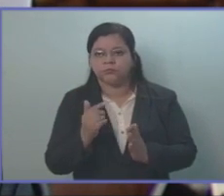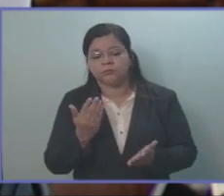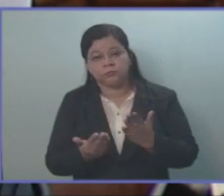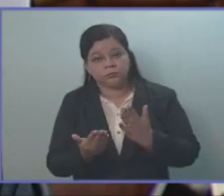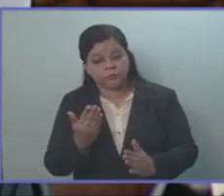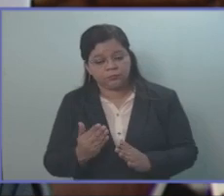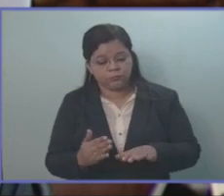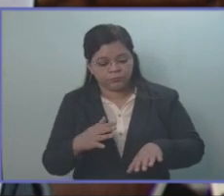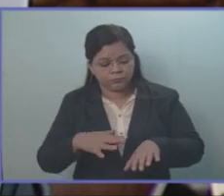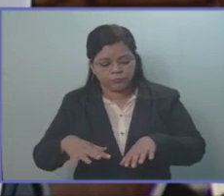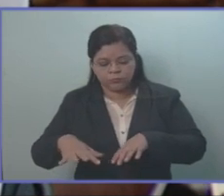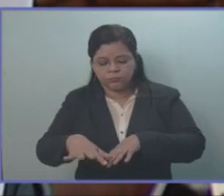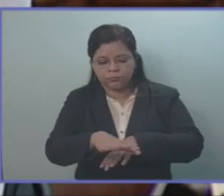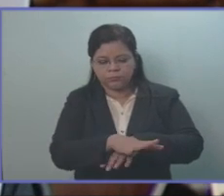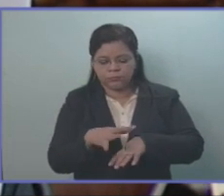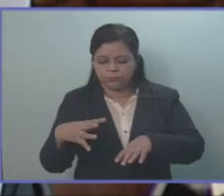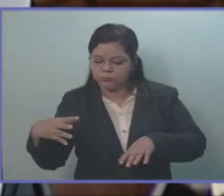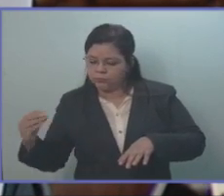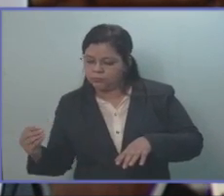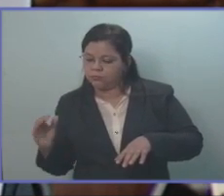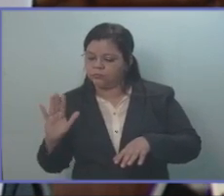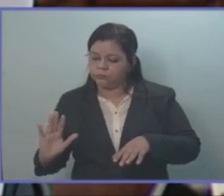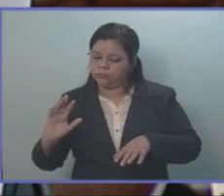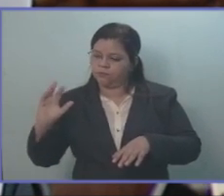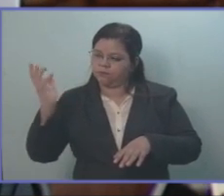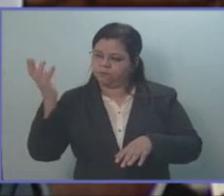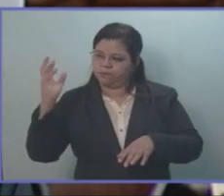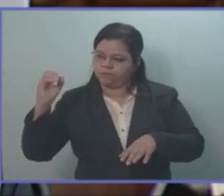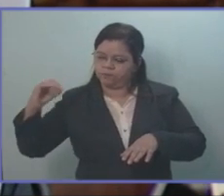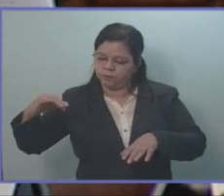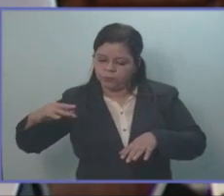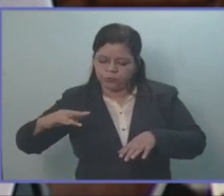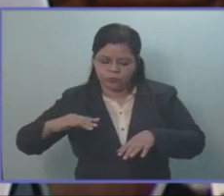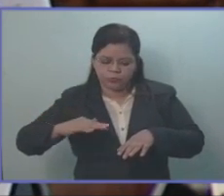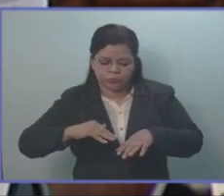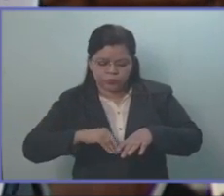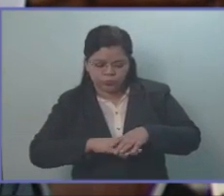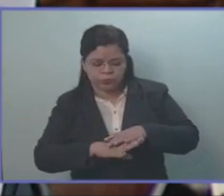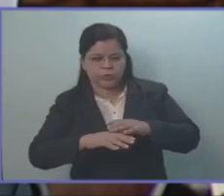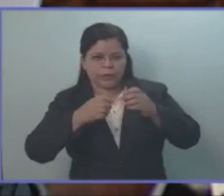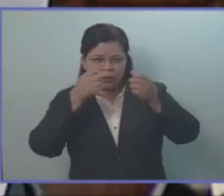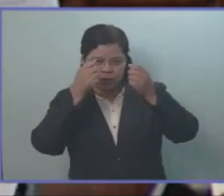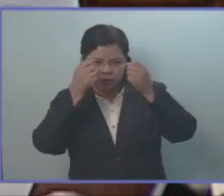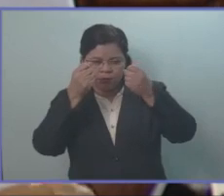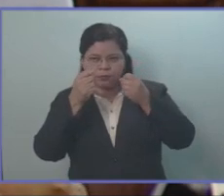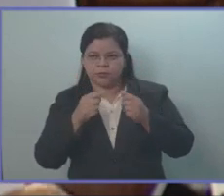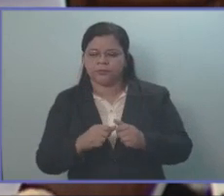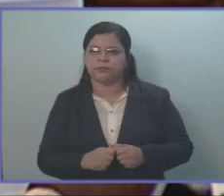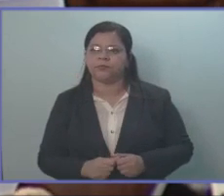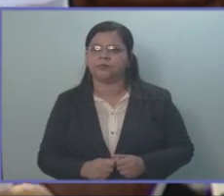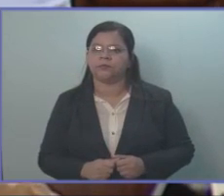fuera de este radio, sus emisiones alcancen al interior de los centros penitenciarios.